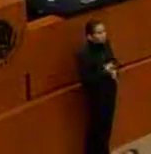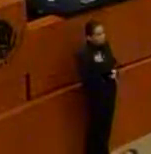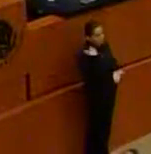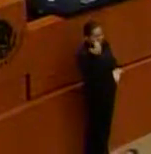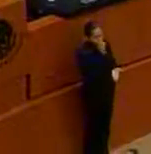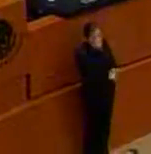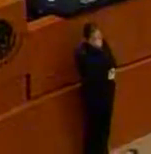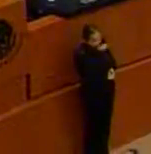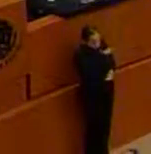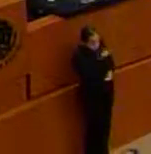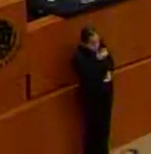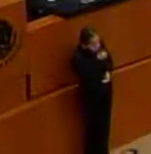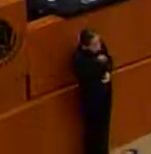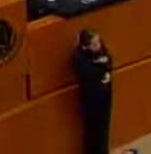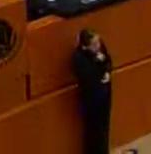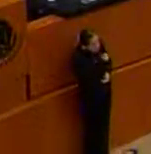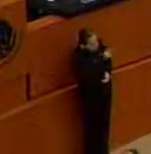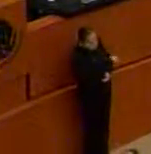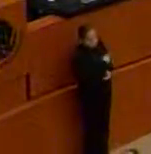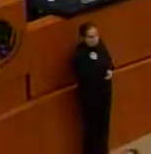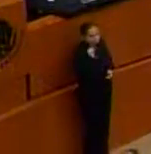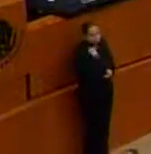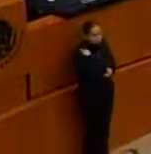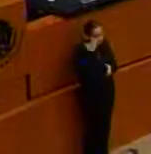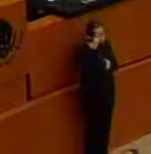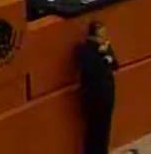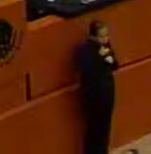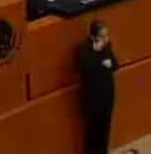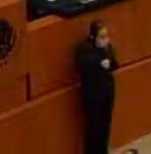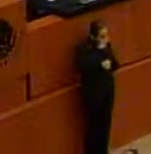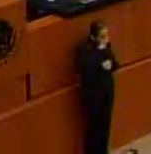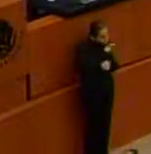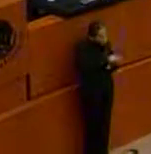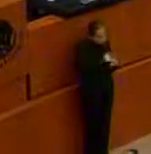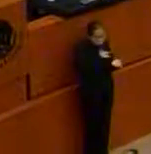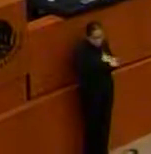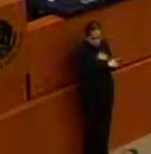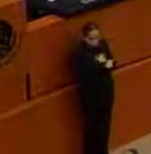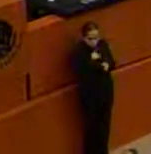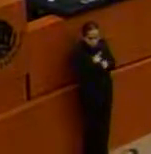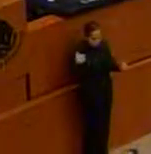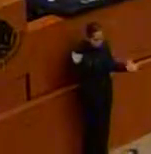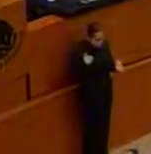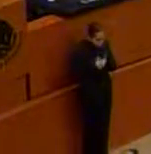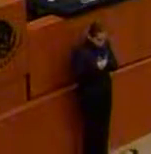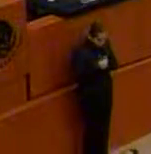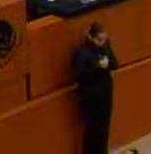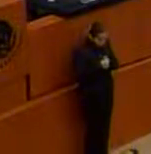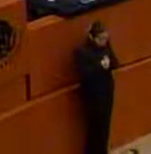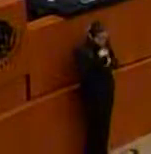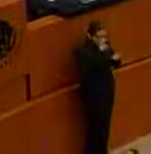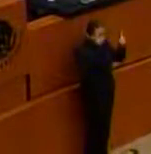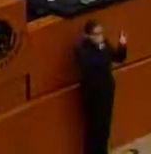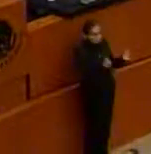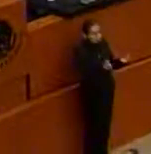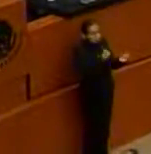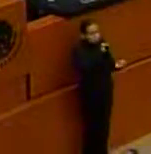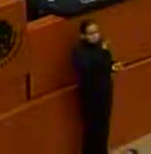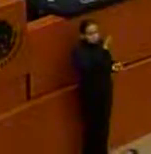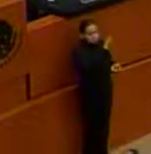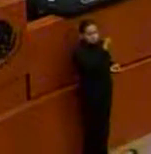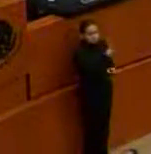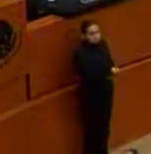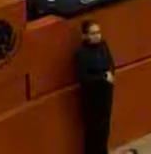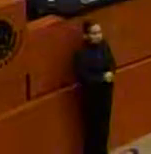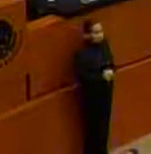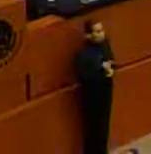es mucho menos conocido y apenas lo pude estudiar un poquito hace unos días. Es el caso de